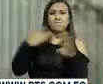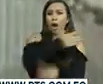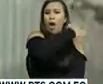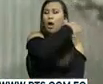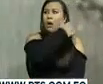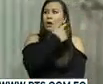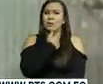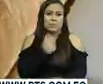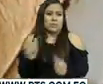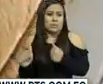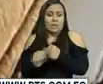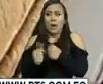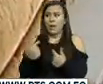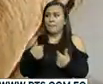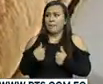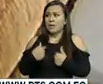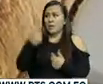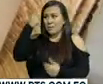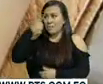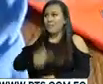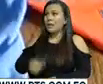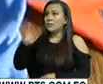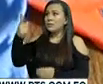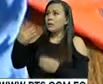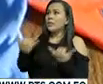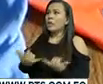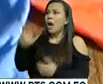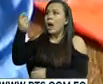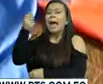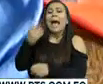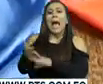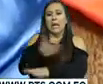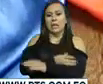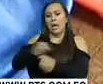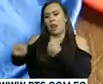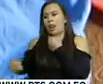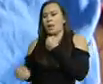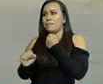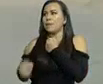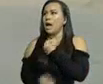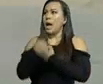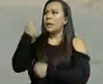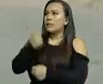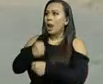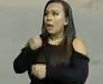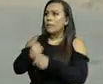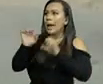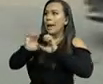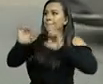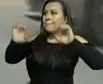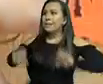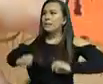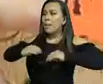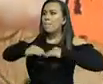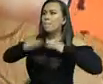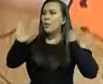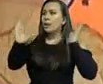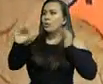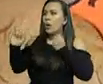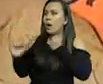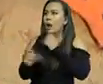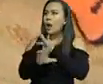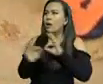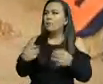acercaba hacia la persona afectada trabaja como recolectora de basura de la empresa puerto limpio de ahí que